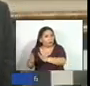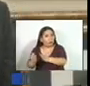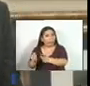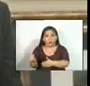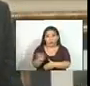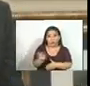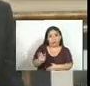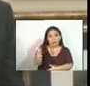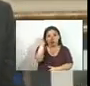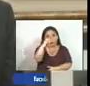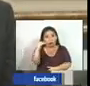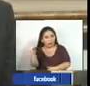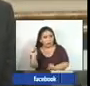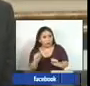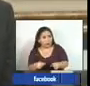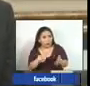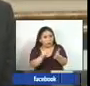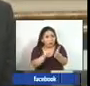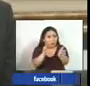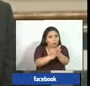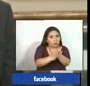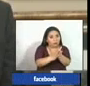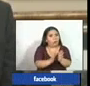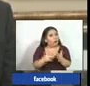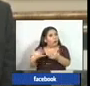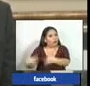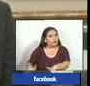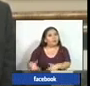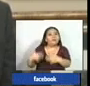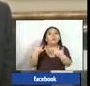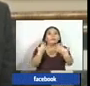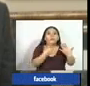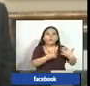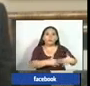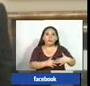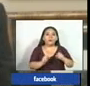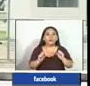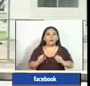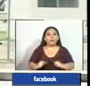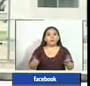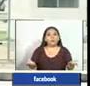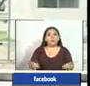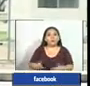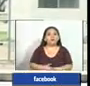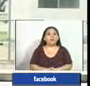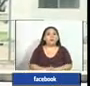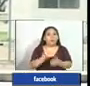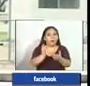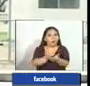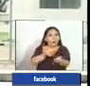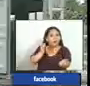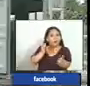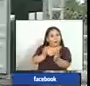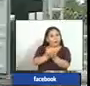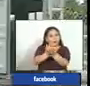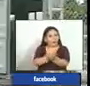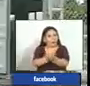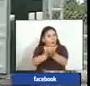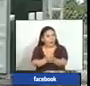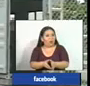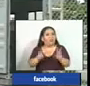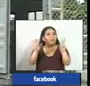para definir las habilidades que se encontrarán en la plaza de la noche. El ferry es parte del plan